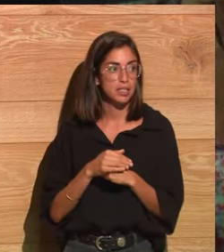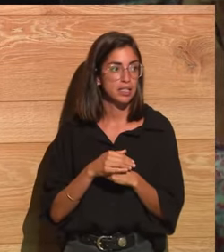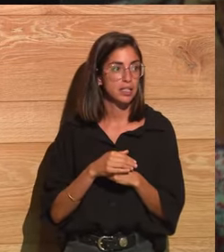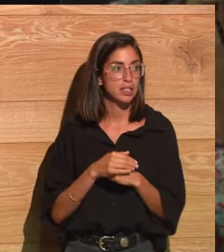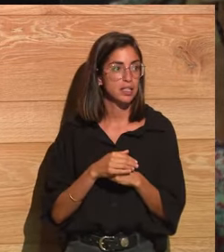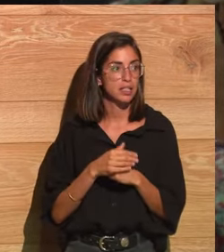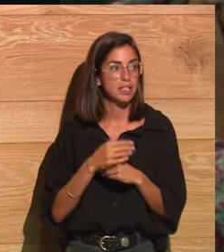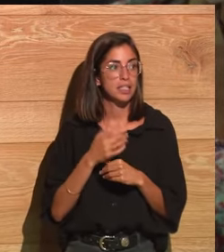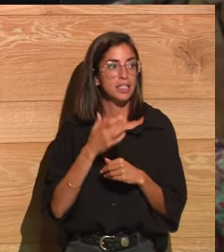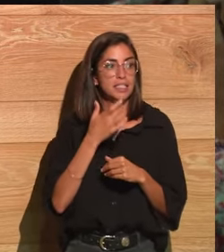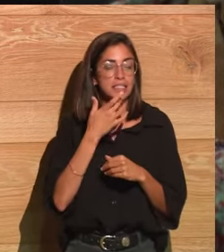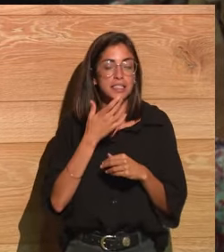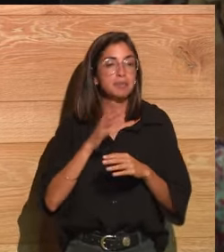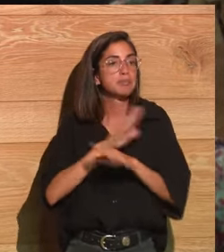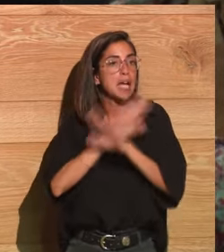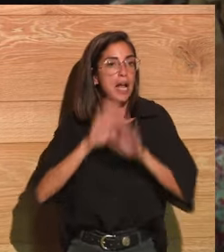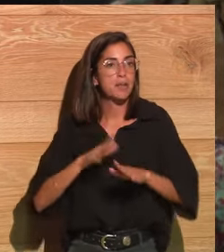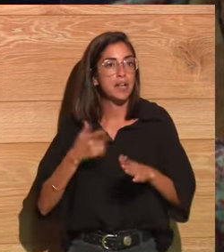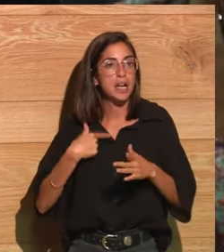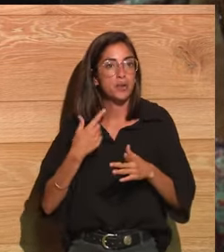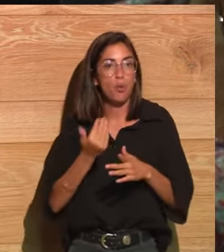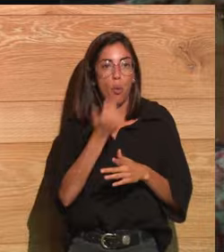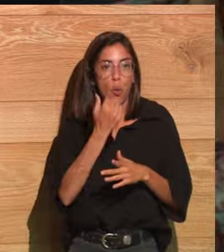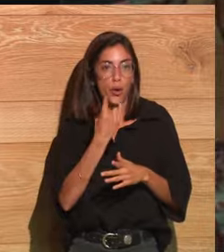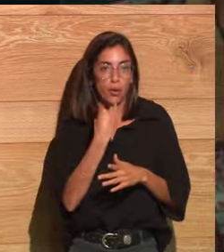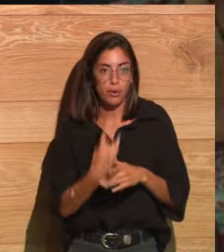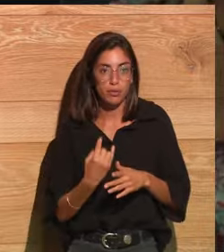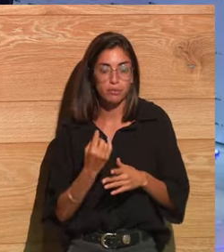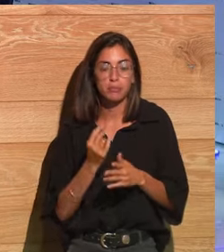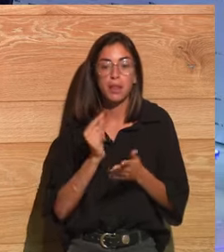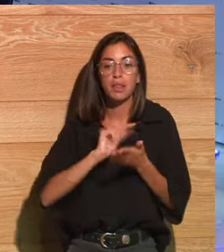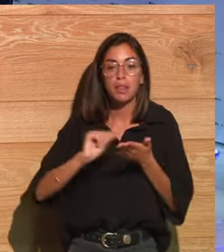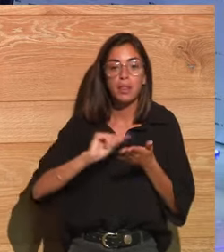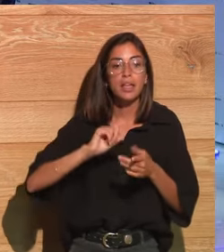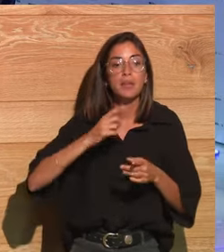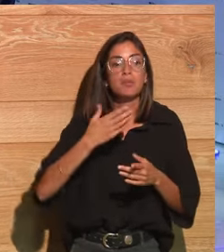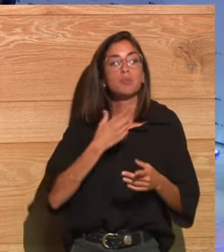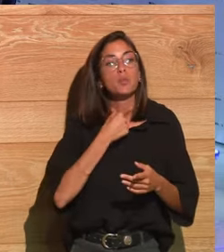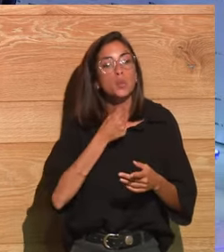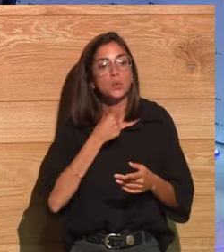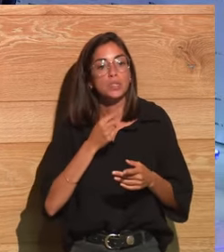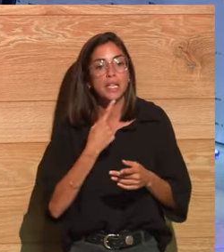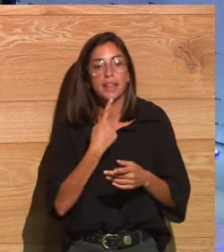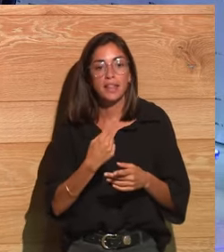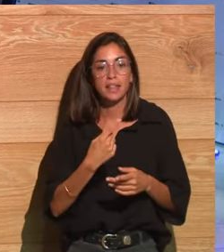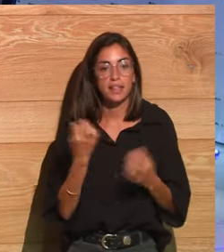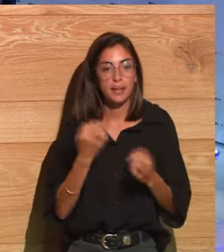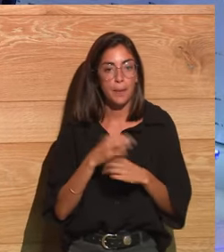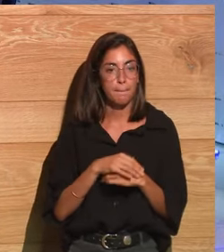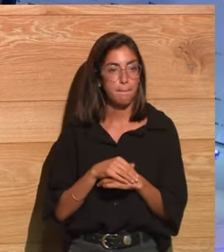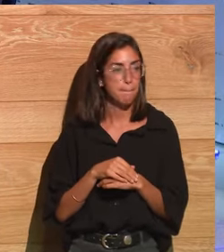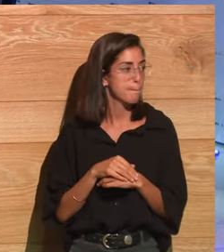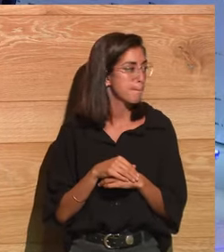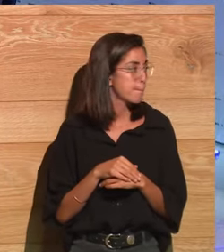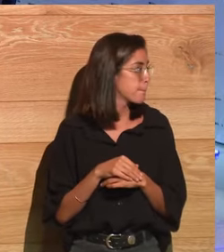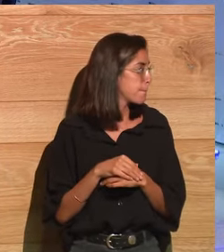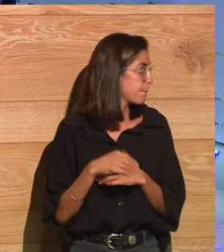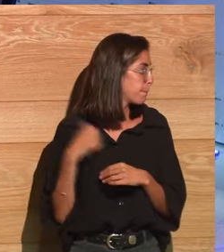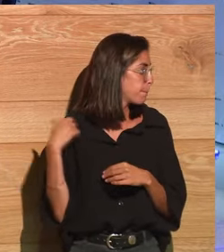gustará saber qué opina. O sea, el correo y me muy gustará bien. Saberlo. Sí, sí. Gracias. Pues si puede pasar el micrófono.